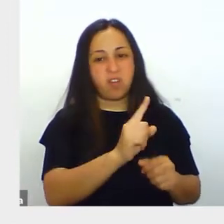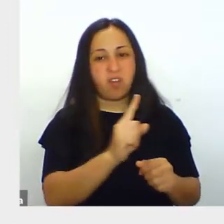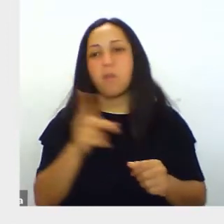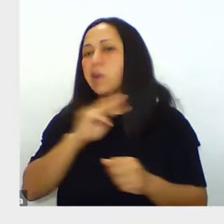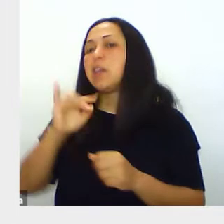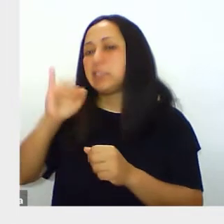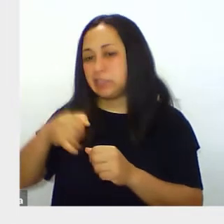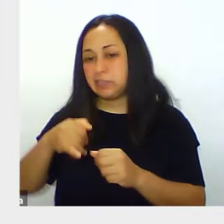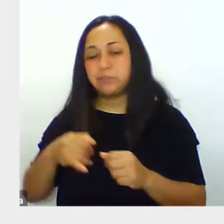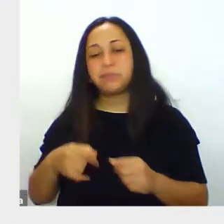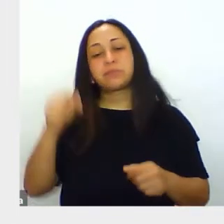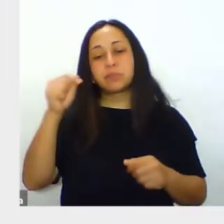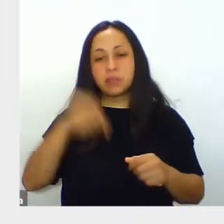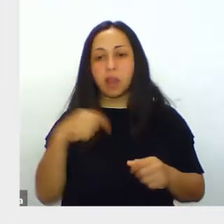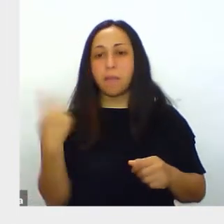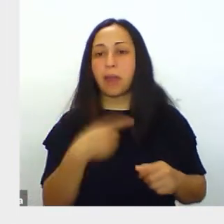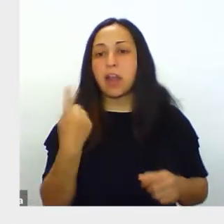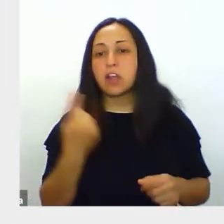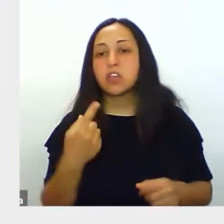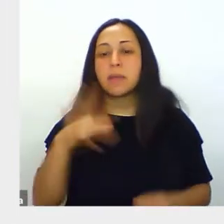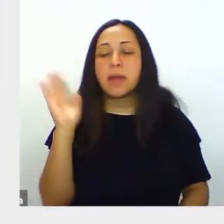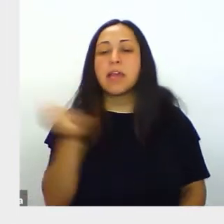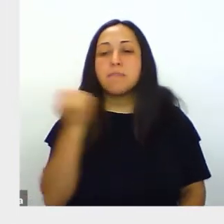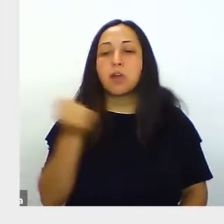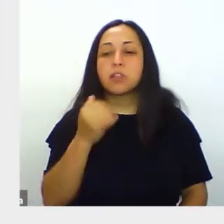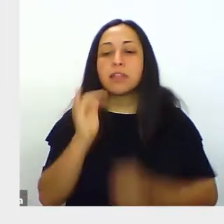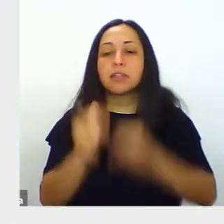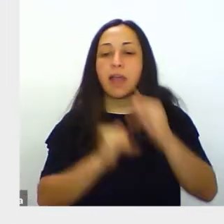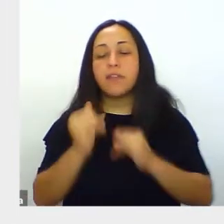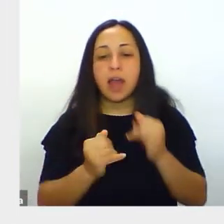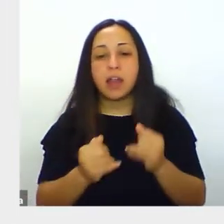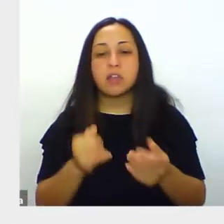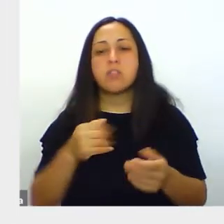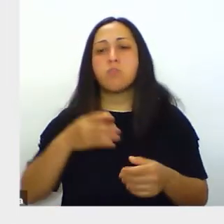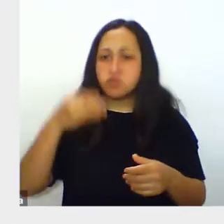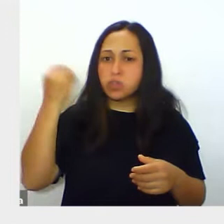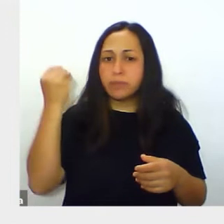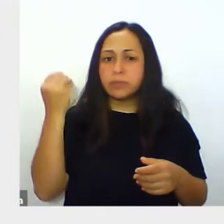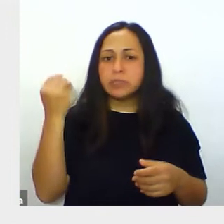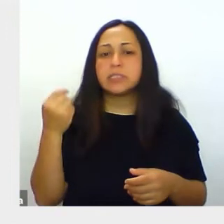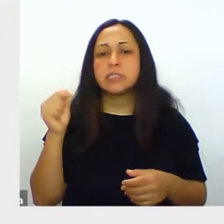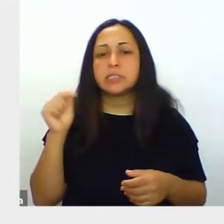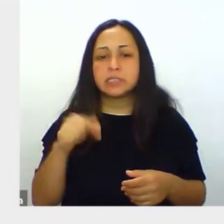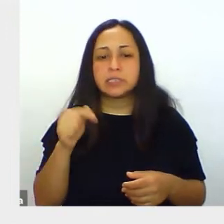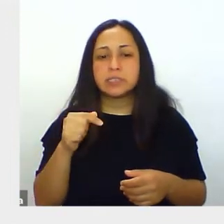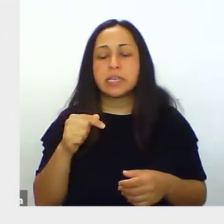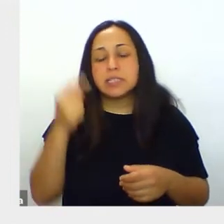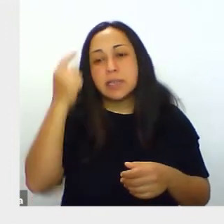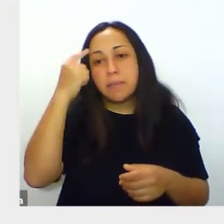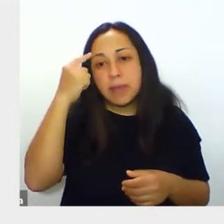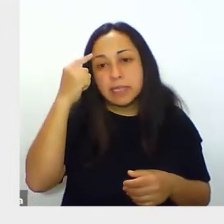Ahora, para nosotros también es importante hablar de que muchas veces se tiene en cuenta o